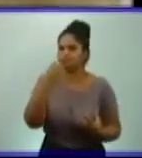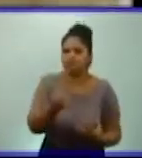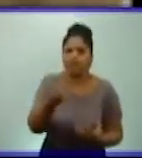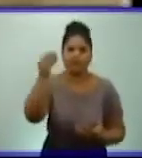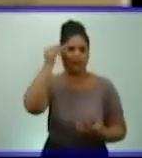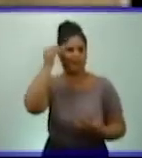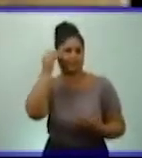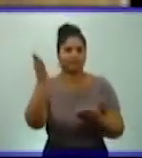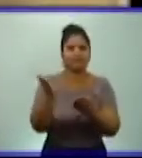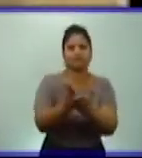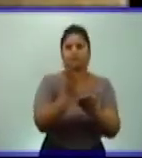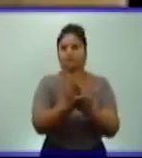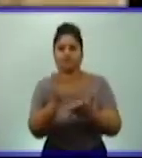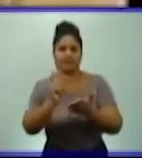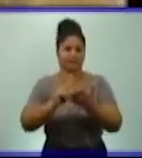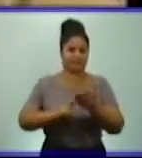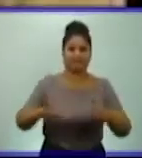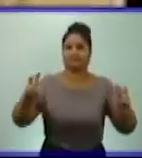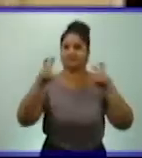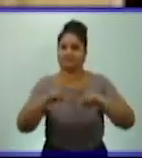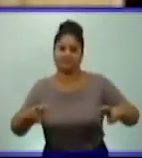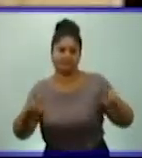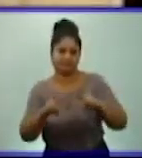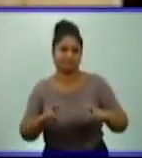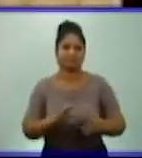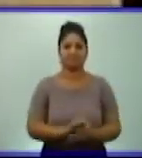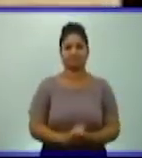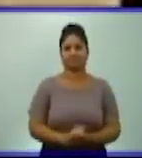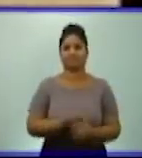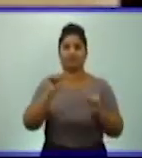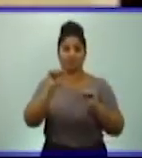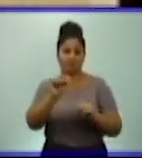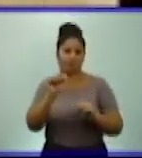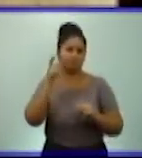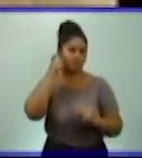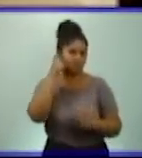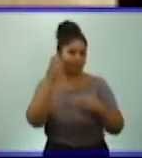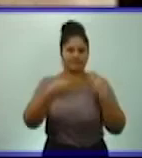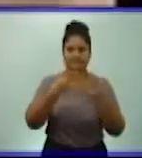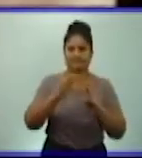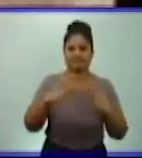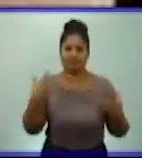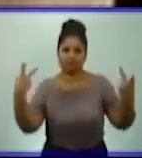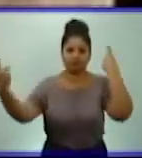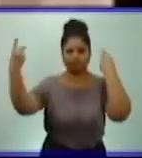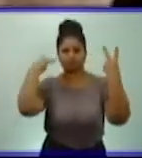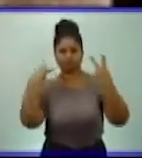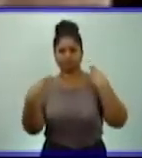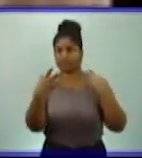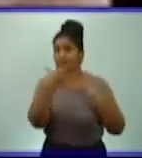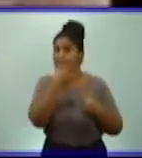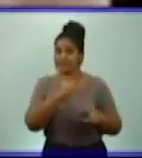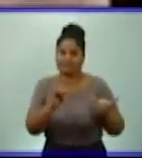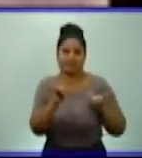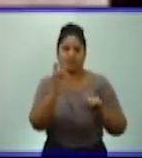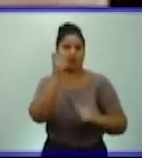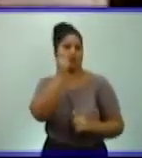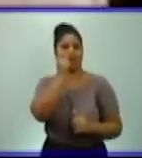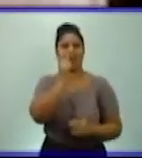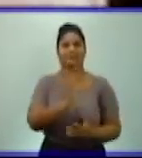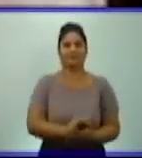de ideas. Muchas veces también se cortaba el cabello para poner su tiempo de crecimiento como plazo para aprender algo a la